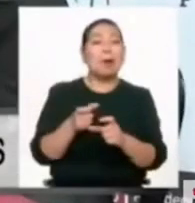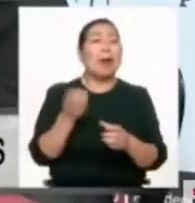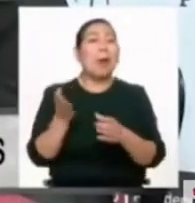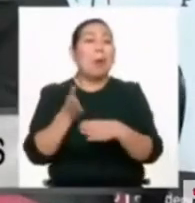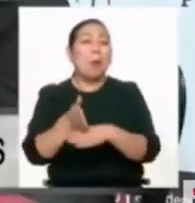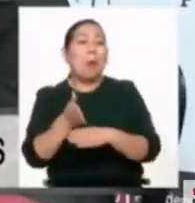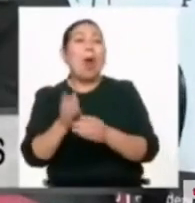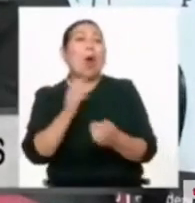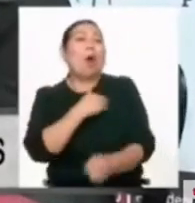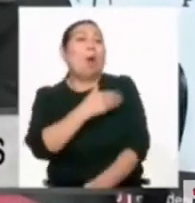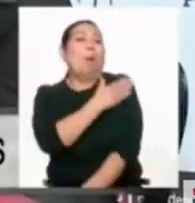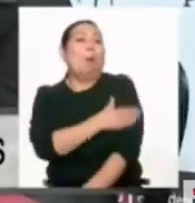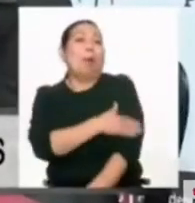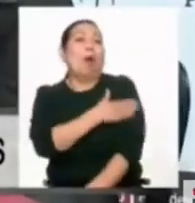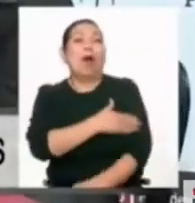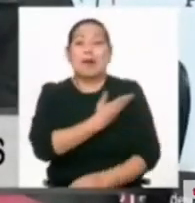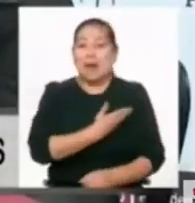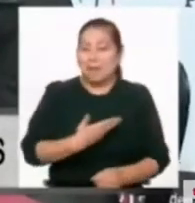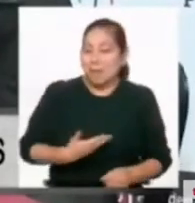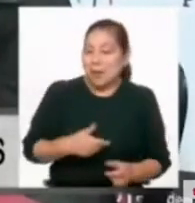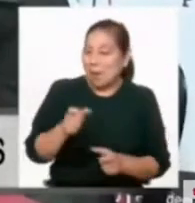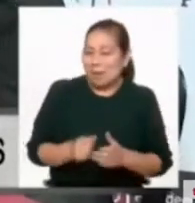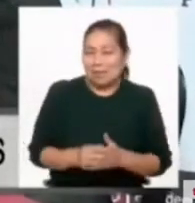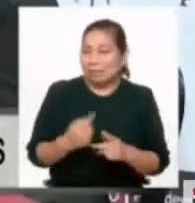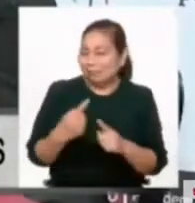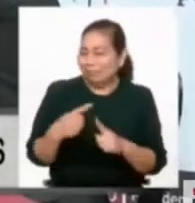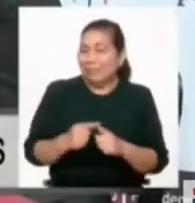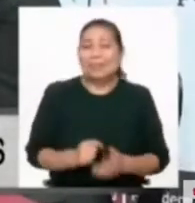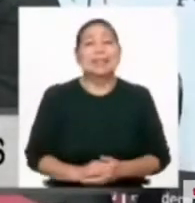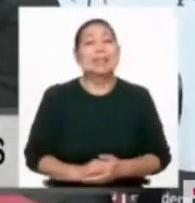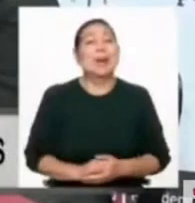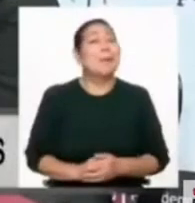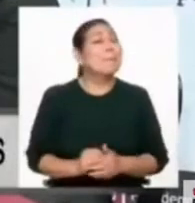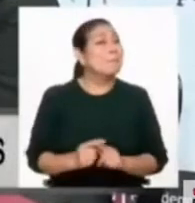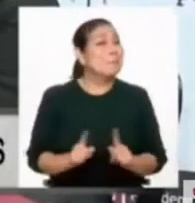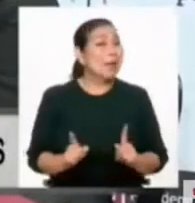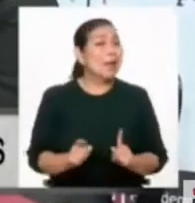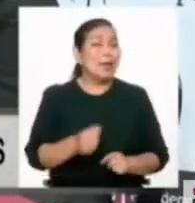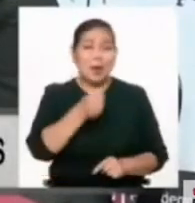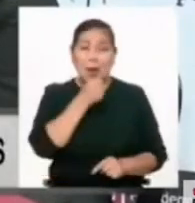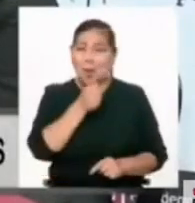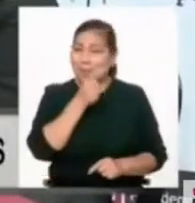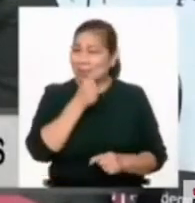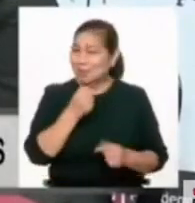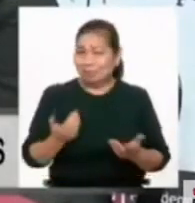deja entrar gente que está de acuerdo con el gobierno, etcétera. Pero los periodistas